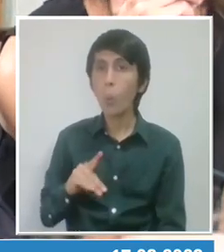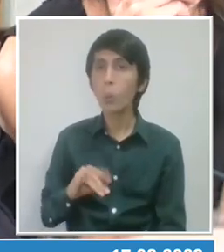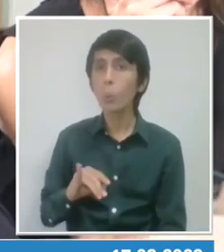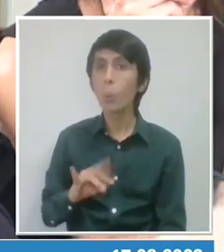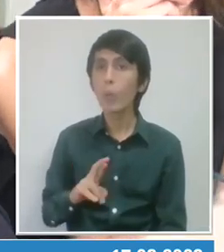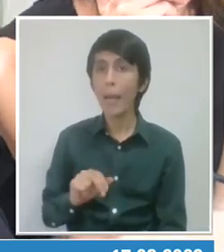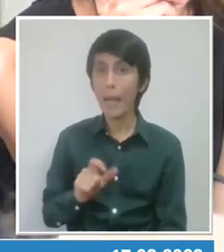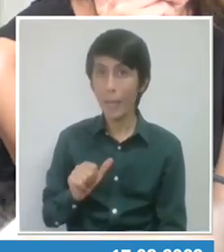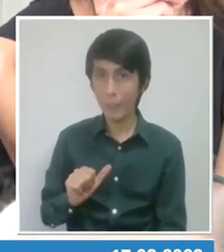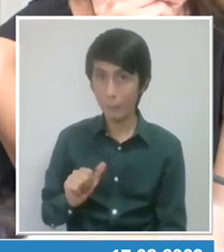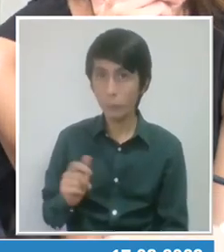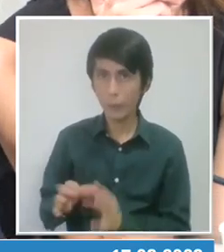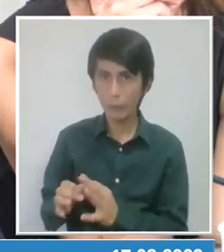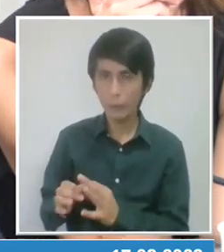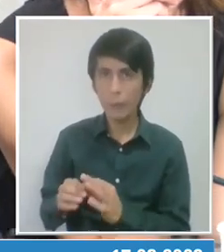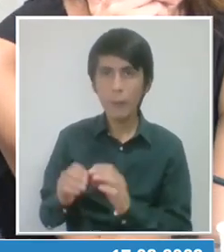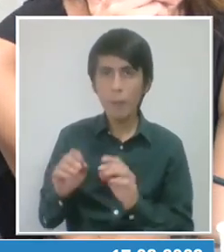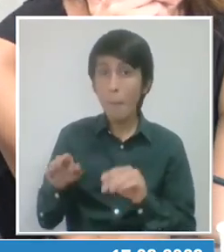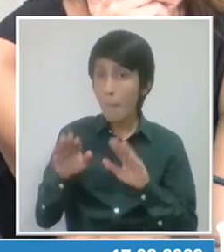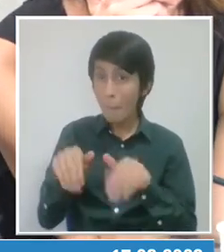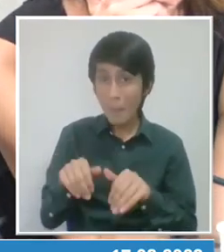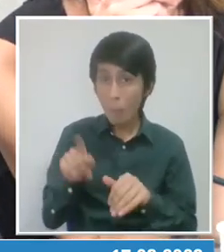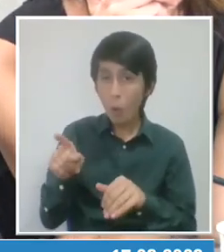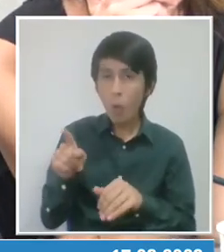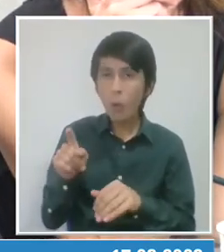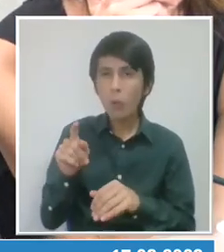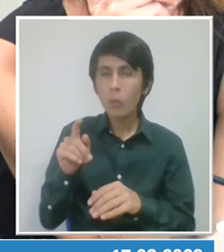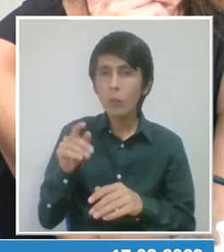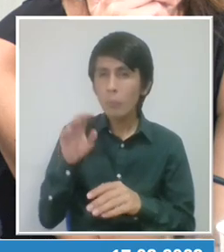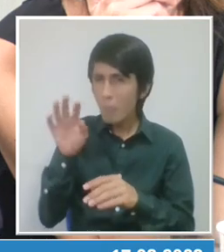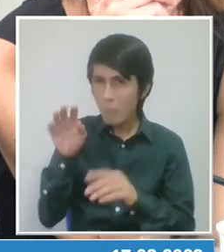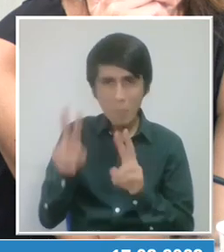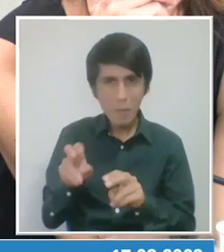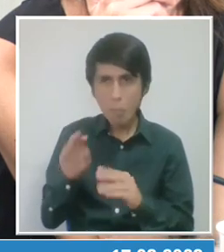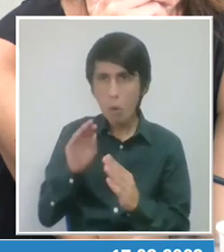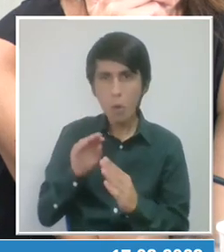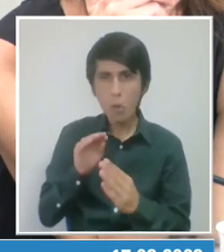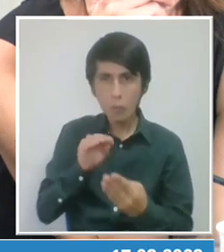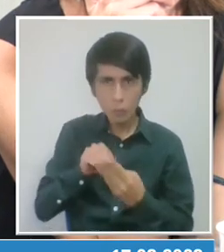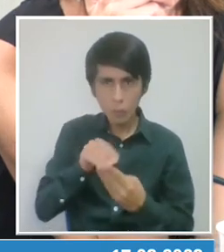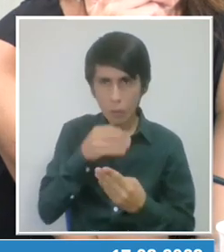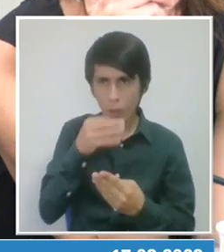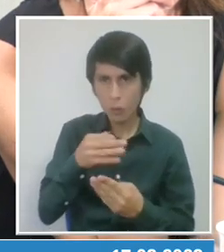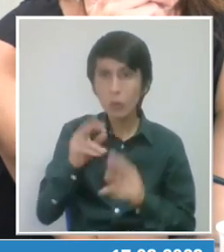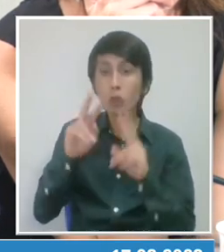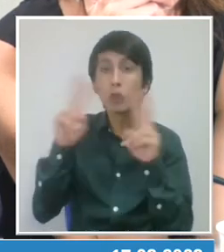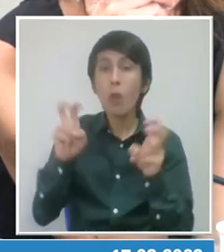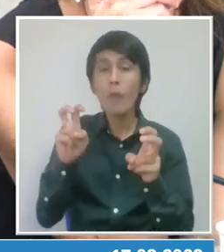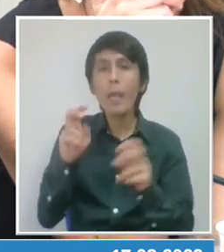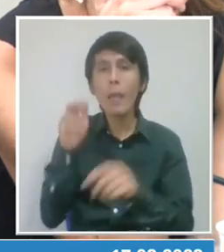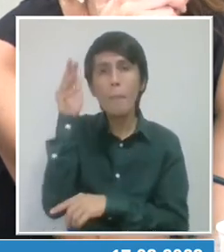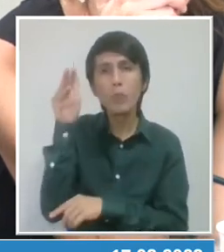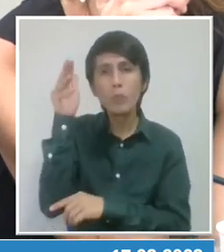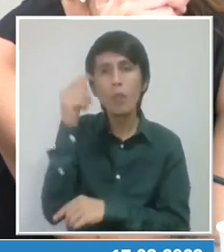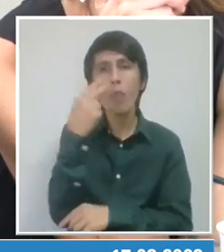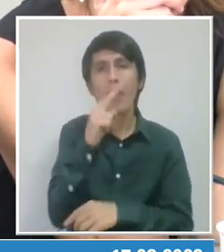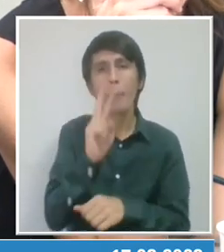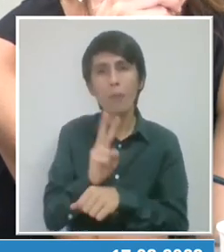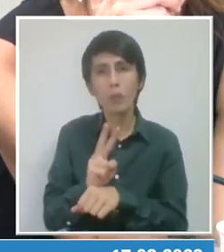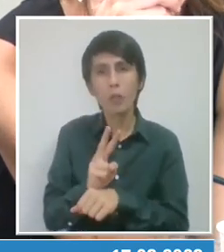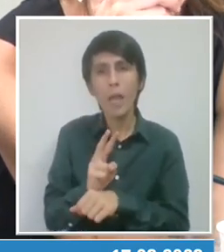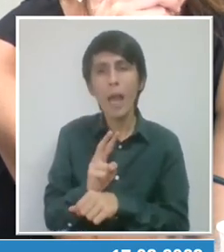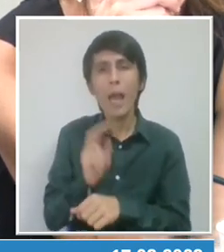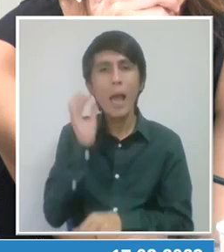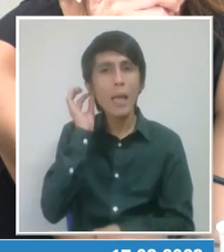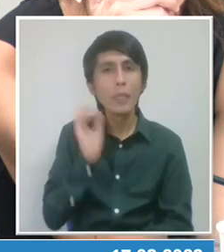nota que tomó la profesora Andurraga respecto de la exposición de la profesora Zúñiga. Y hay una frase que quisiera